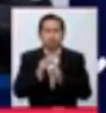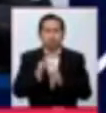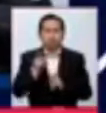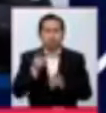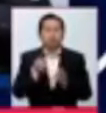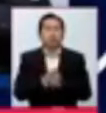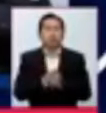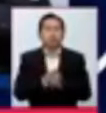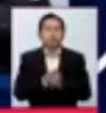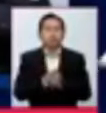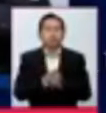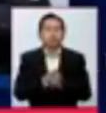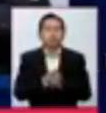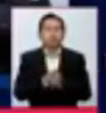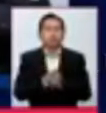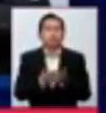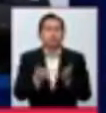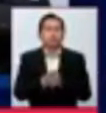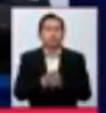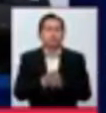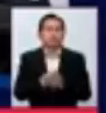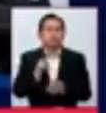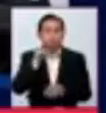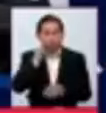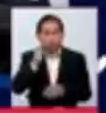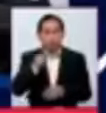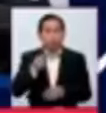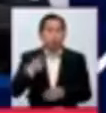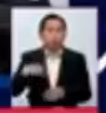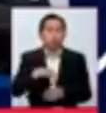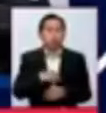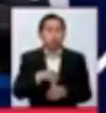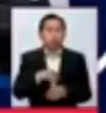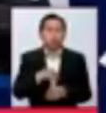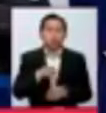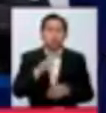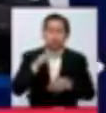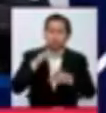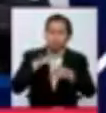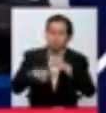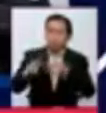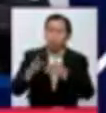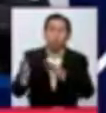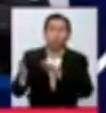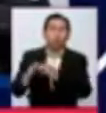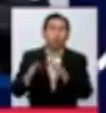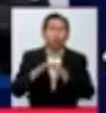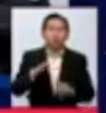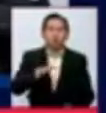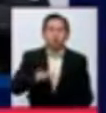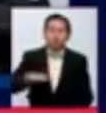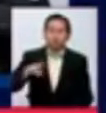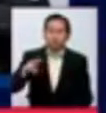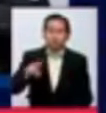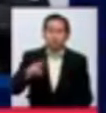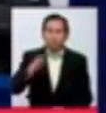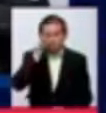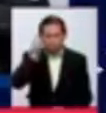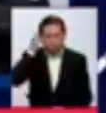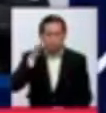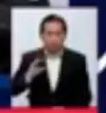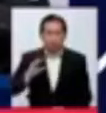simplemente. El día de mañana estamos ingresando hasta la comunidad o con el pueblo Chimán.